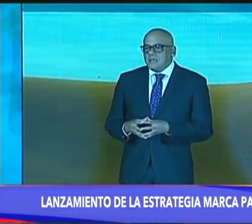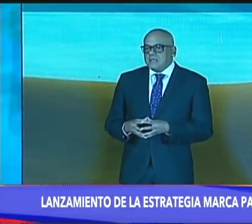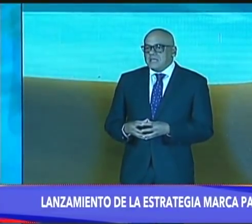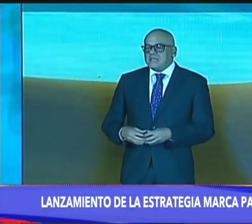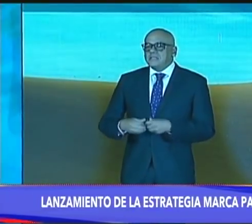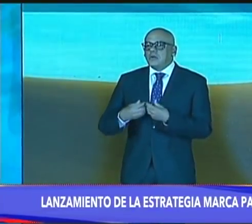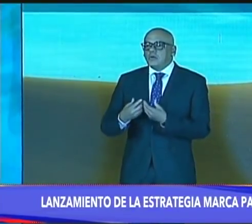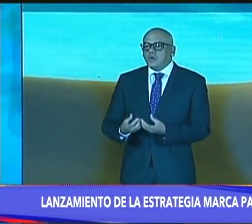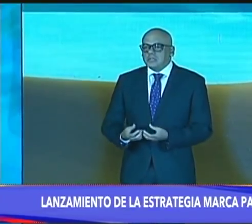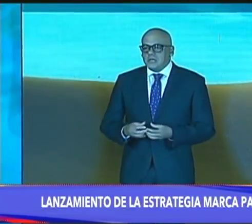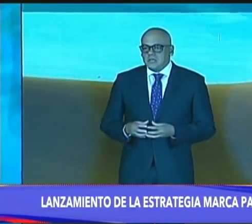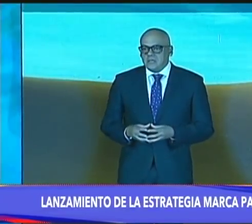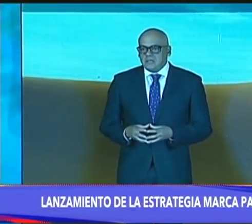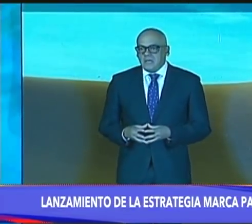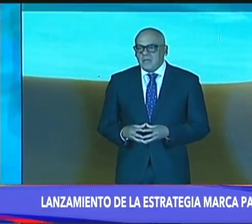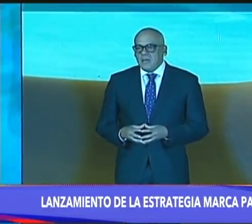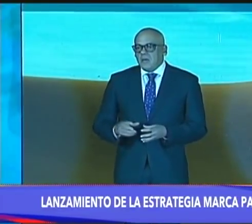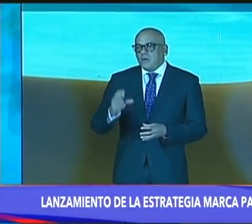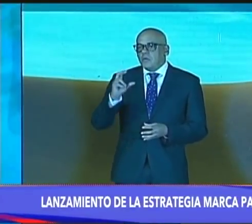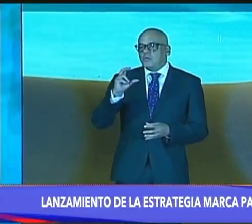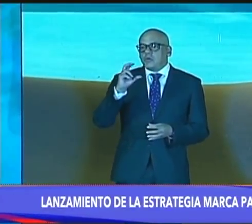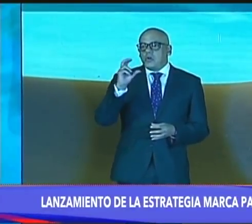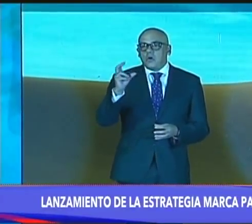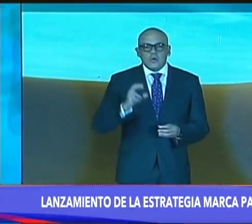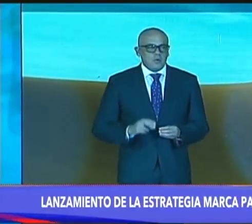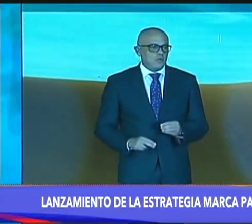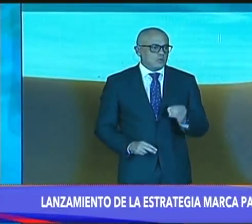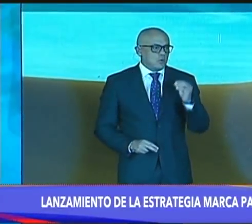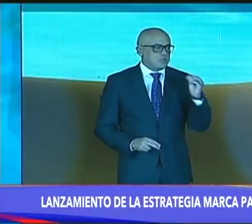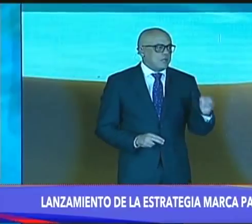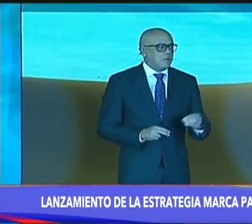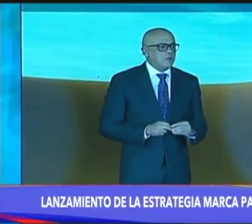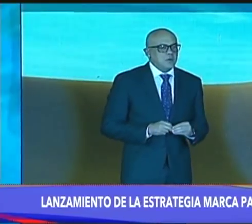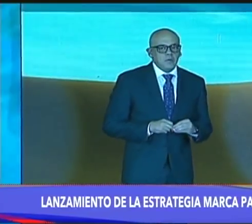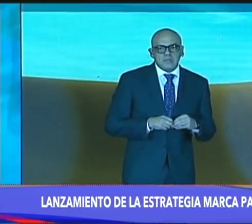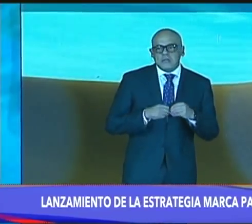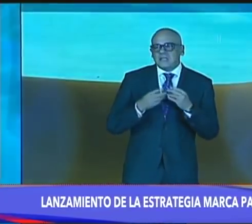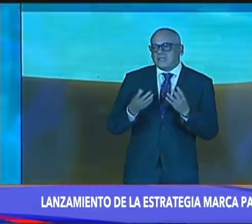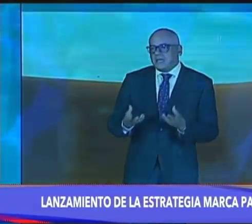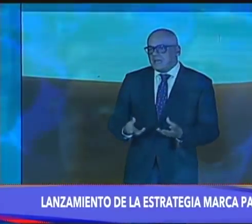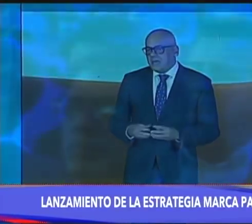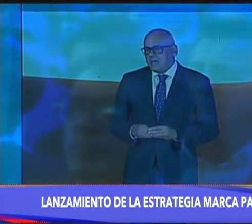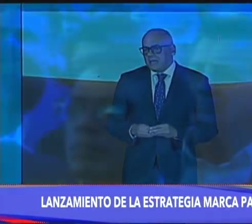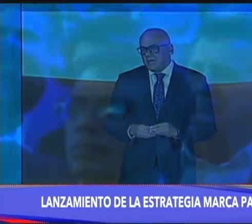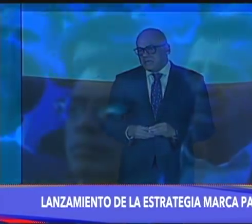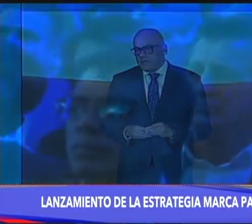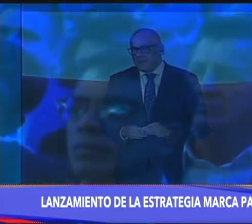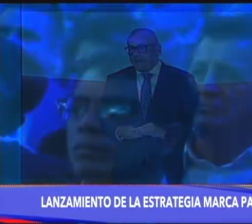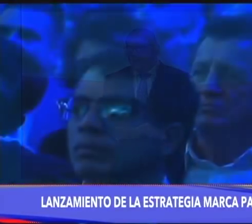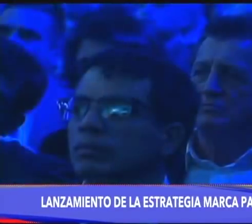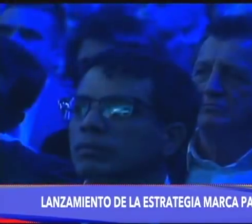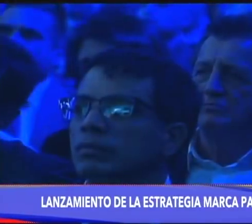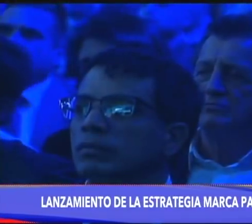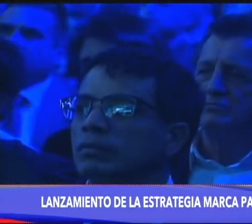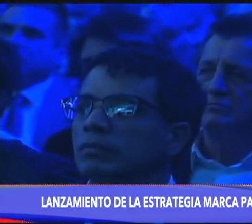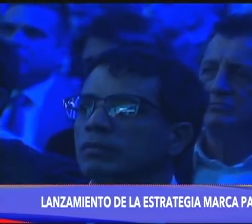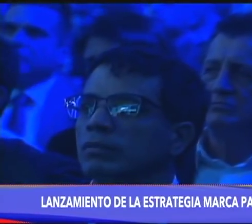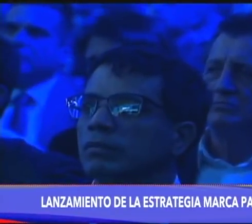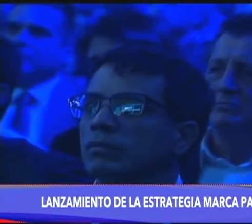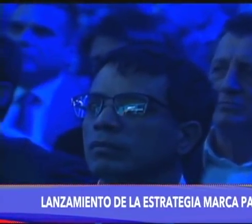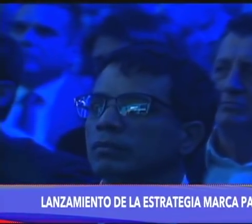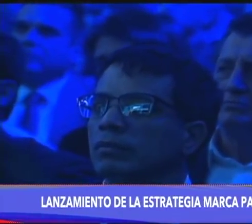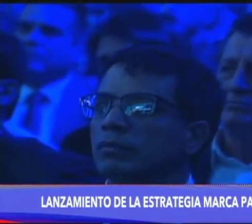todas sentirse orgullosas de un solo logo, un solo signo, una sola estrategia que determine la